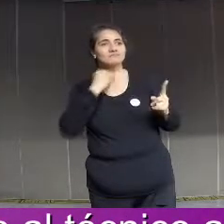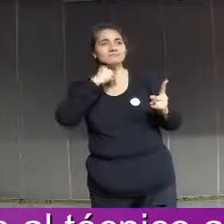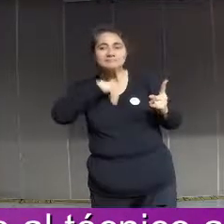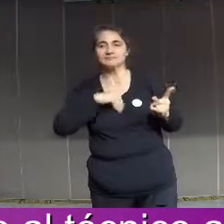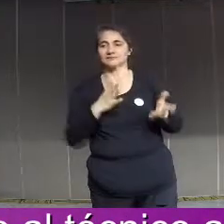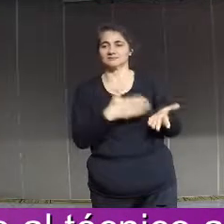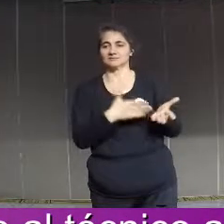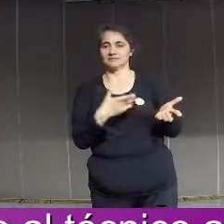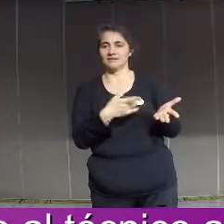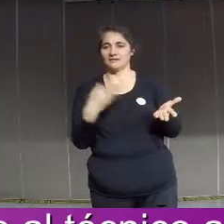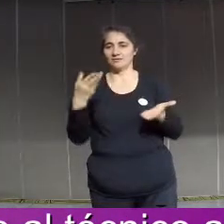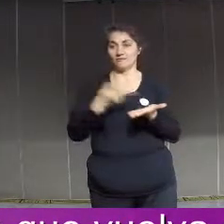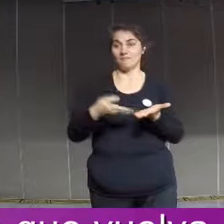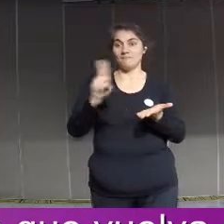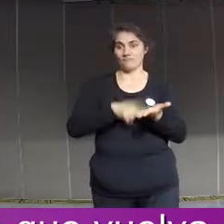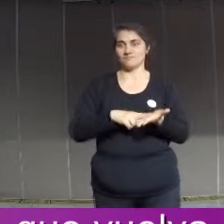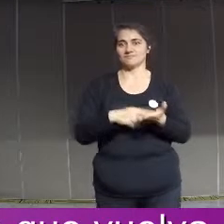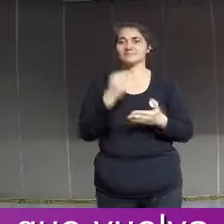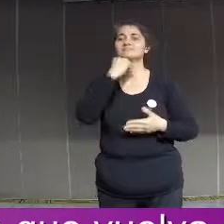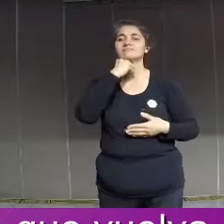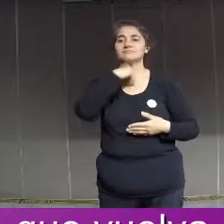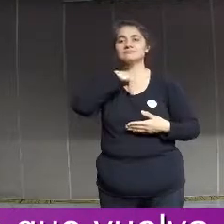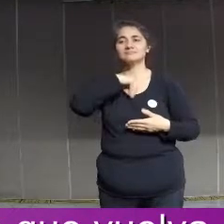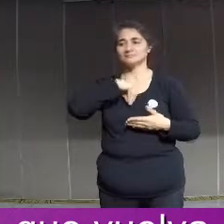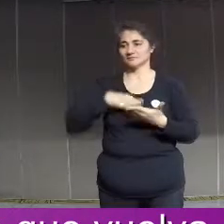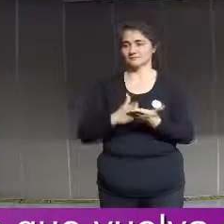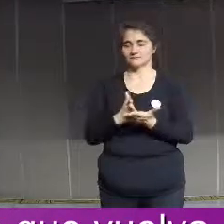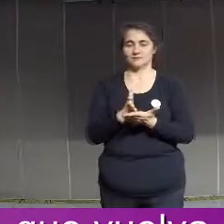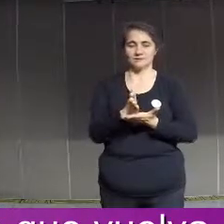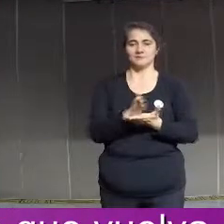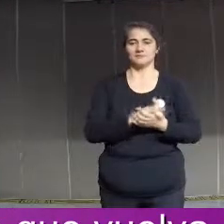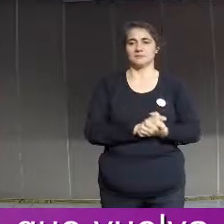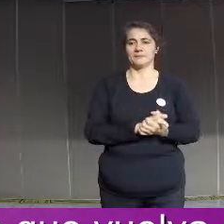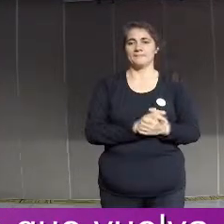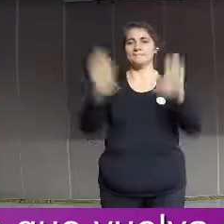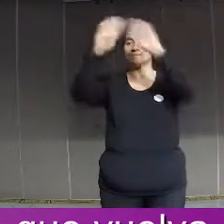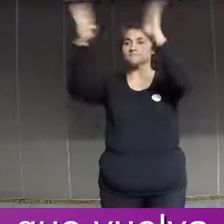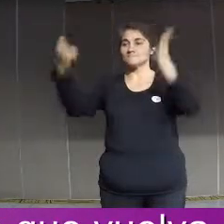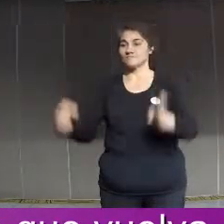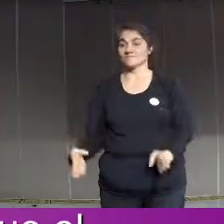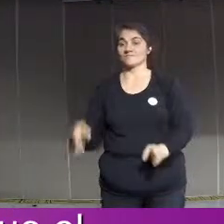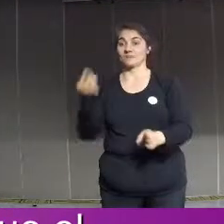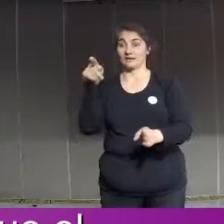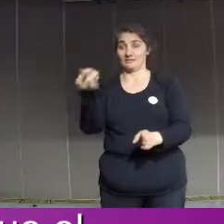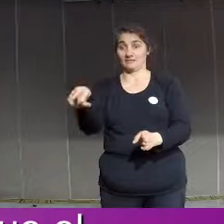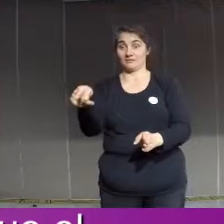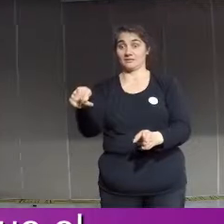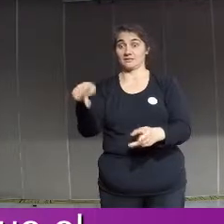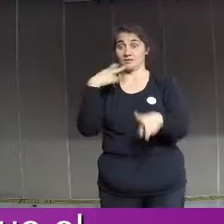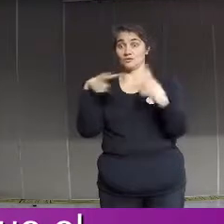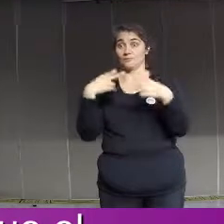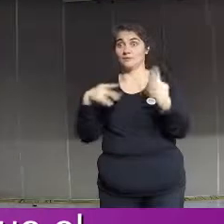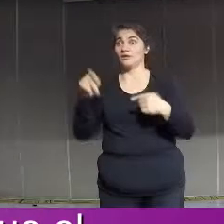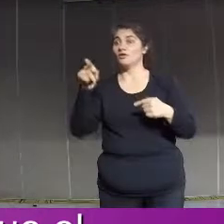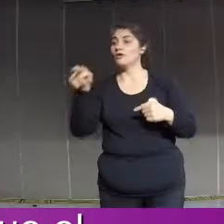entonces esa es una estrategia de tratamiento. Yo voy a ir a la sala donde está ese chico, le voy a decir a la orientadora, con